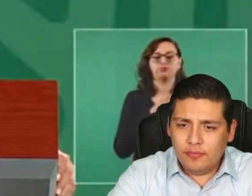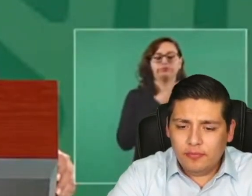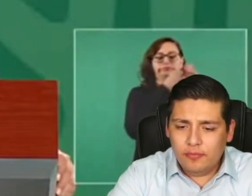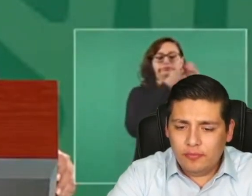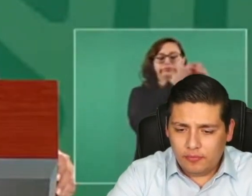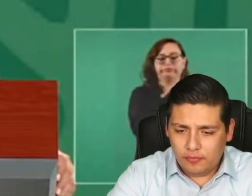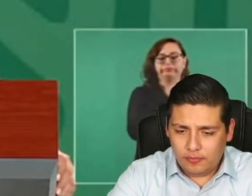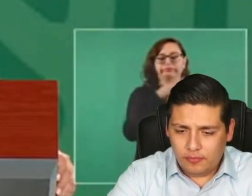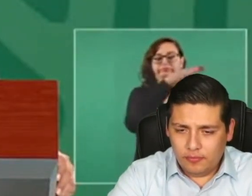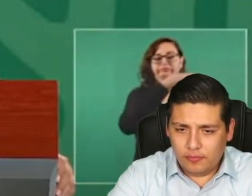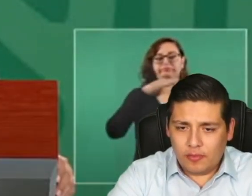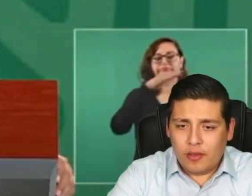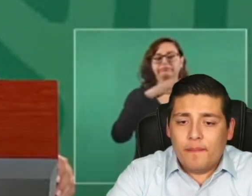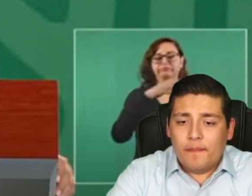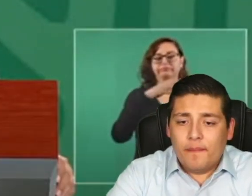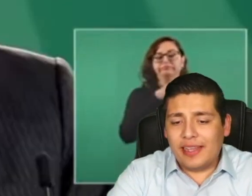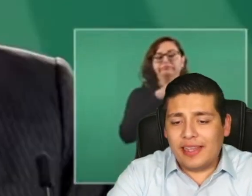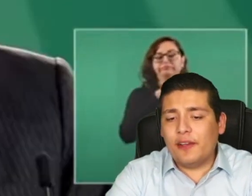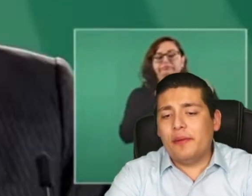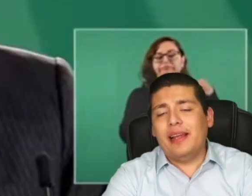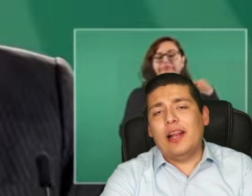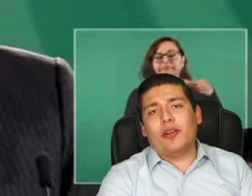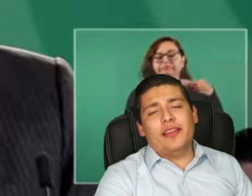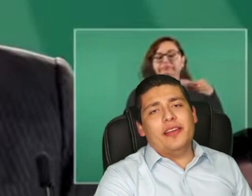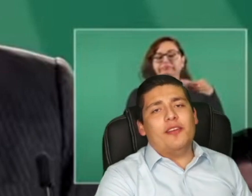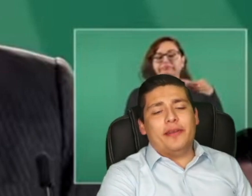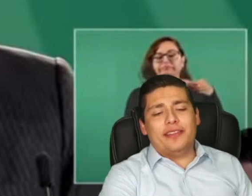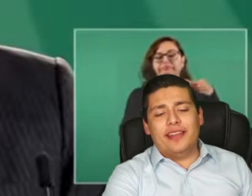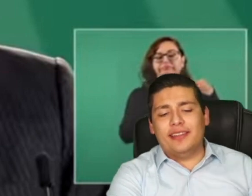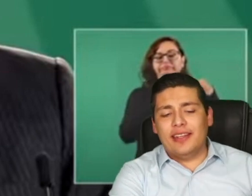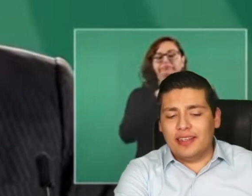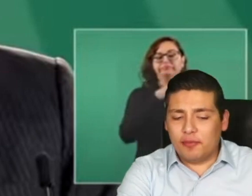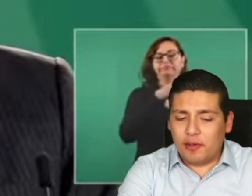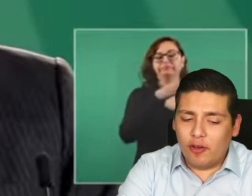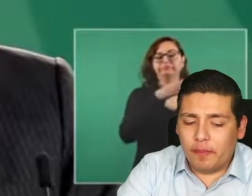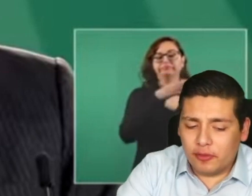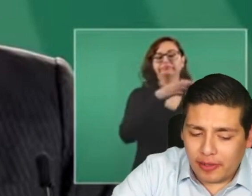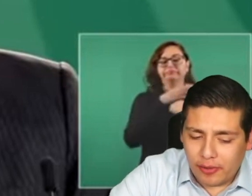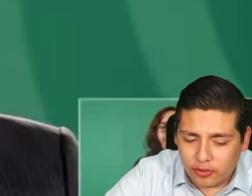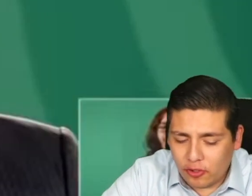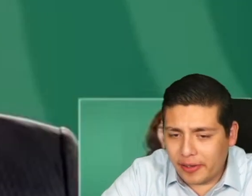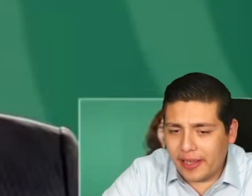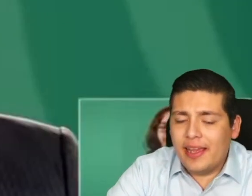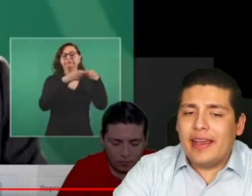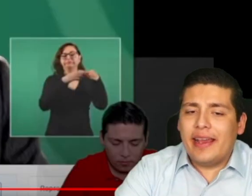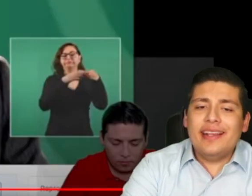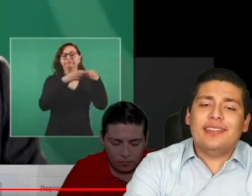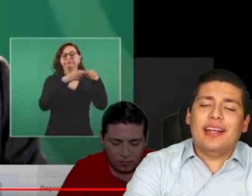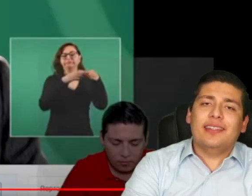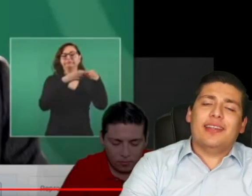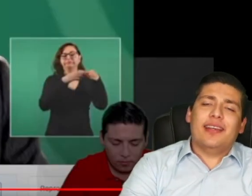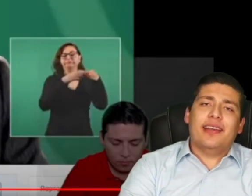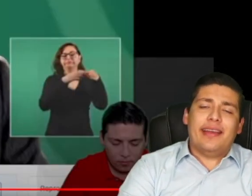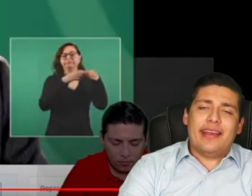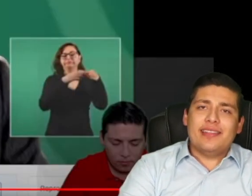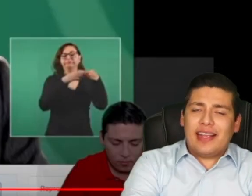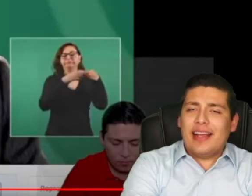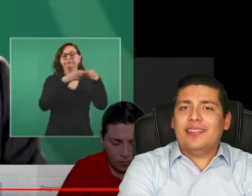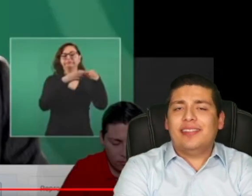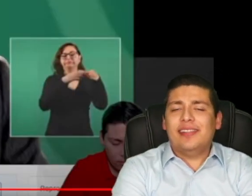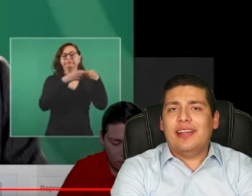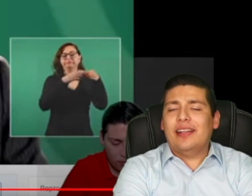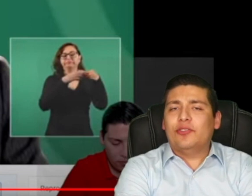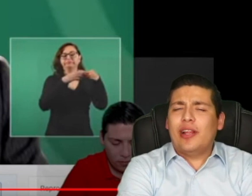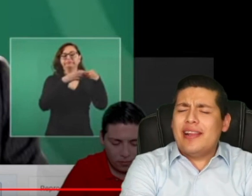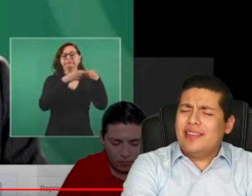Acaba la corte, imagínense. Pues ahí está, familia, lo que dijo el presidente Andrés Manuel López Obrador sobre estas